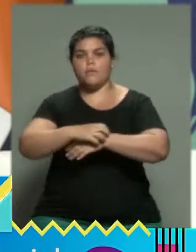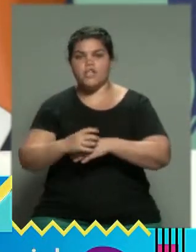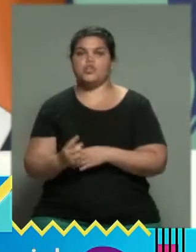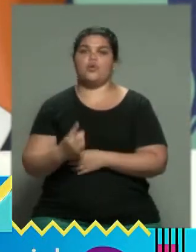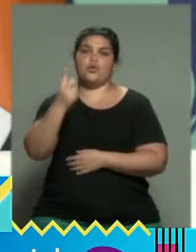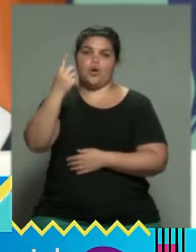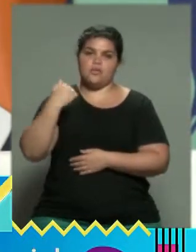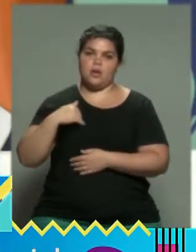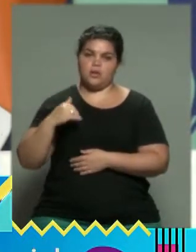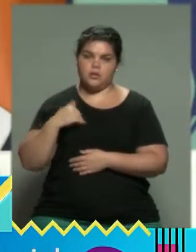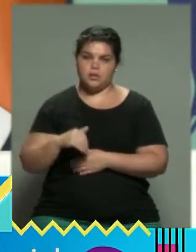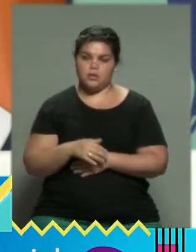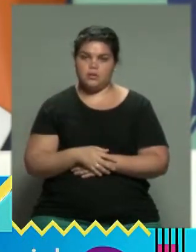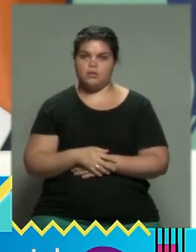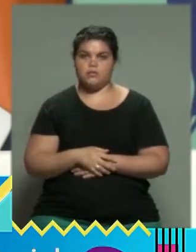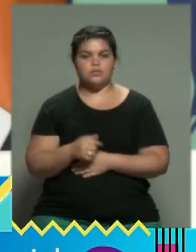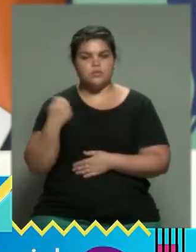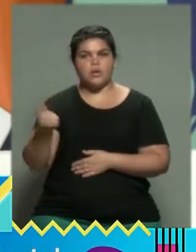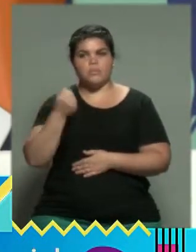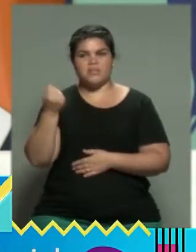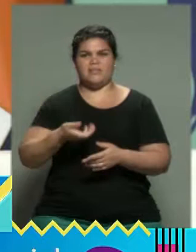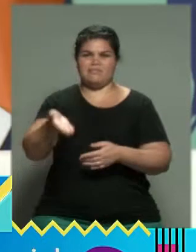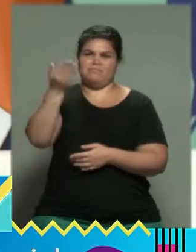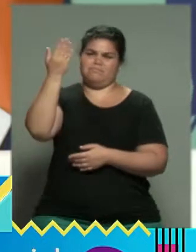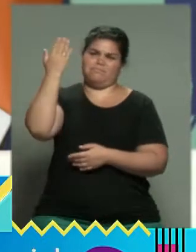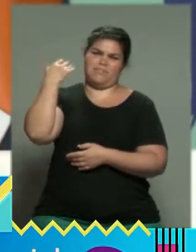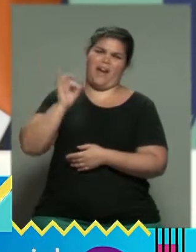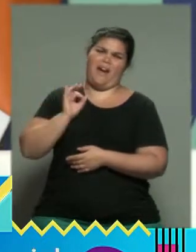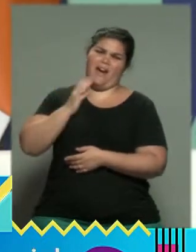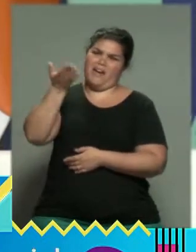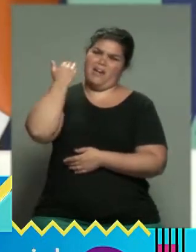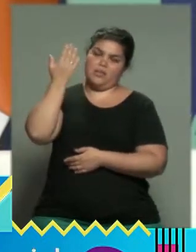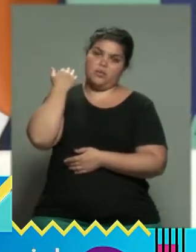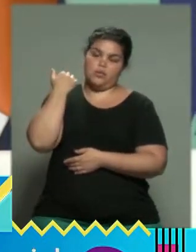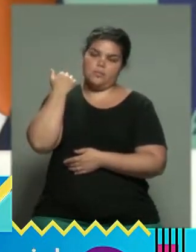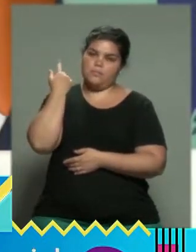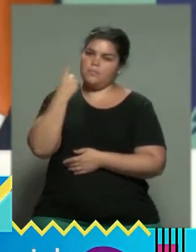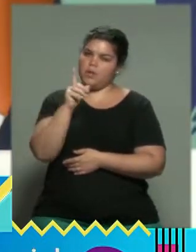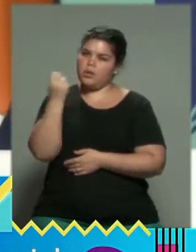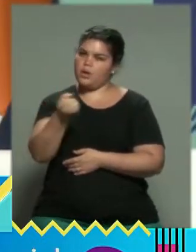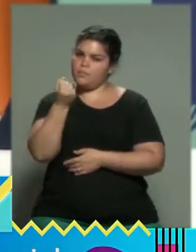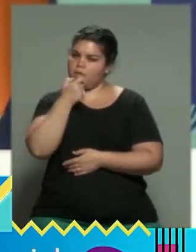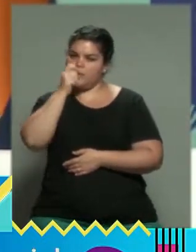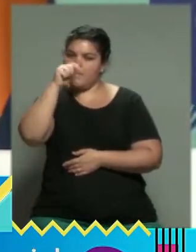de la Argentina. Entonces tendríamos que hablar mucho tiempo atrás, pero me parece que estaría bueno que habláramos de Mendoza.